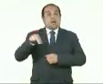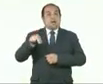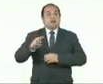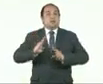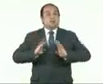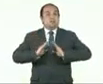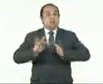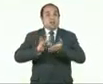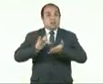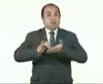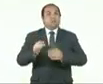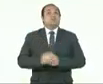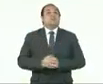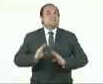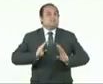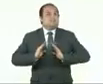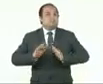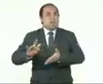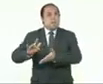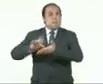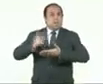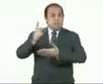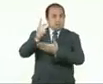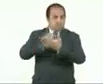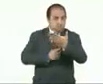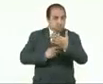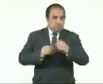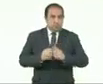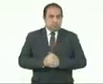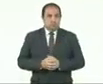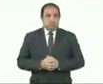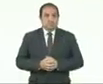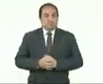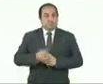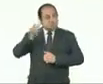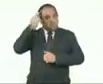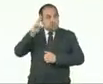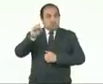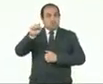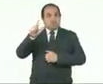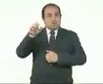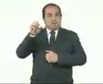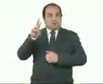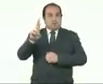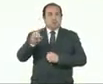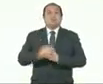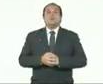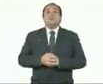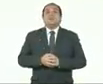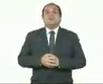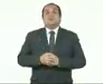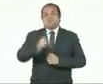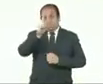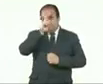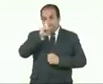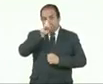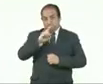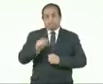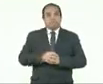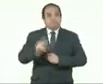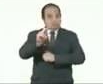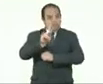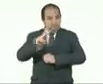al Ejército todo el apoyo a este programa, al doctor Salvador Guerrero Chiprés, del Consejo Ciudadano,